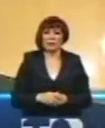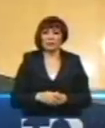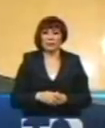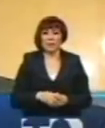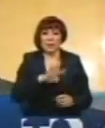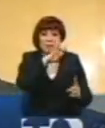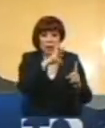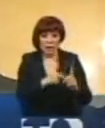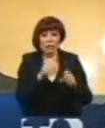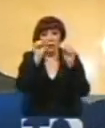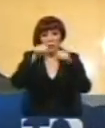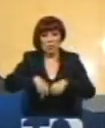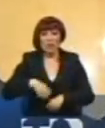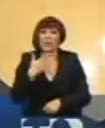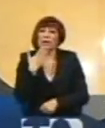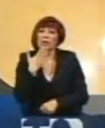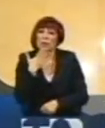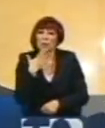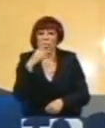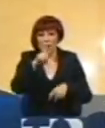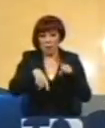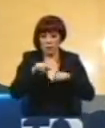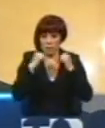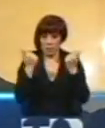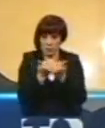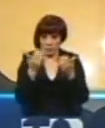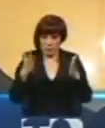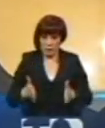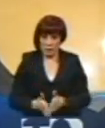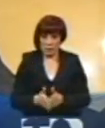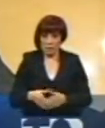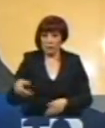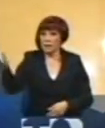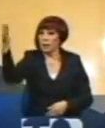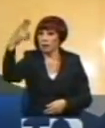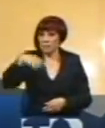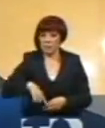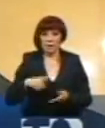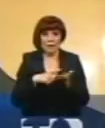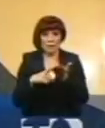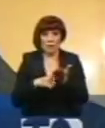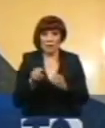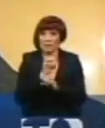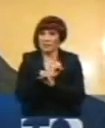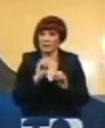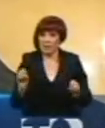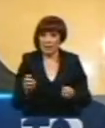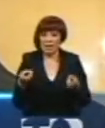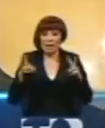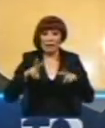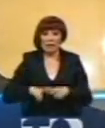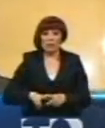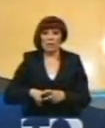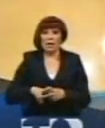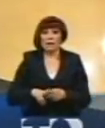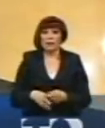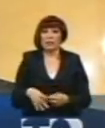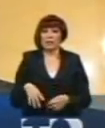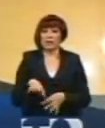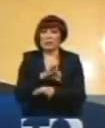realizarse hacia aquellos legisladores que no han asistido a las sesiones y no han enviado tampoco su alterno